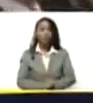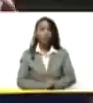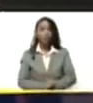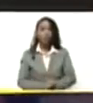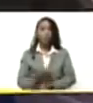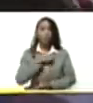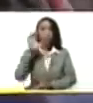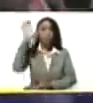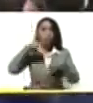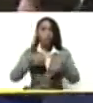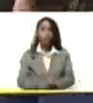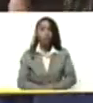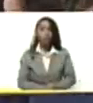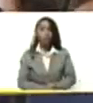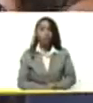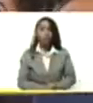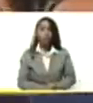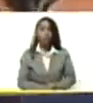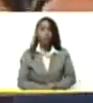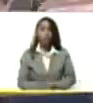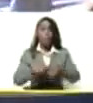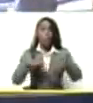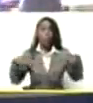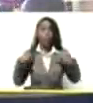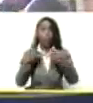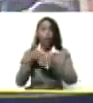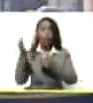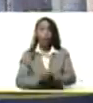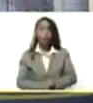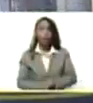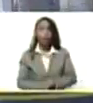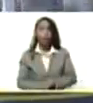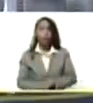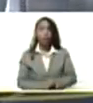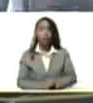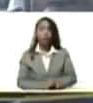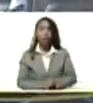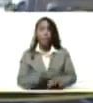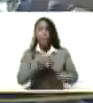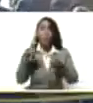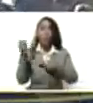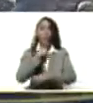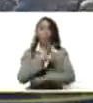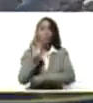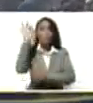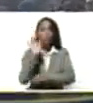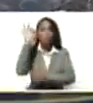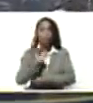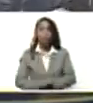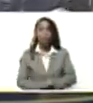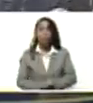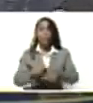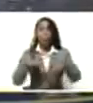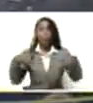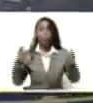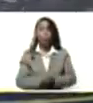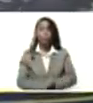escuelas los grupos están en liceos y tenemos que hacer un esfuerzo extraordinaria aristóbulo